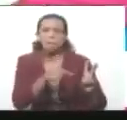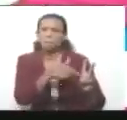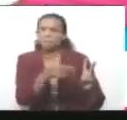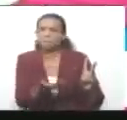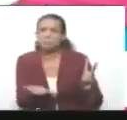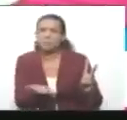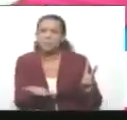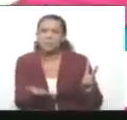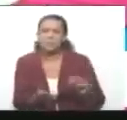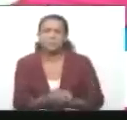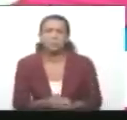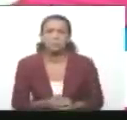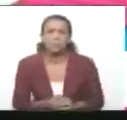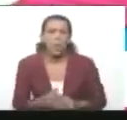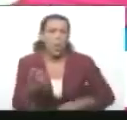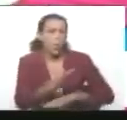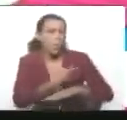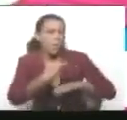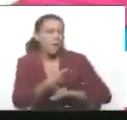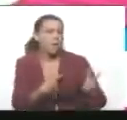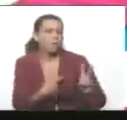tratan de ponerlo